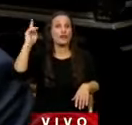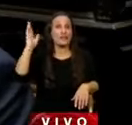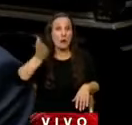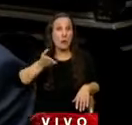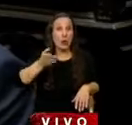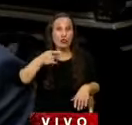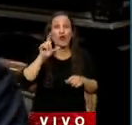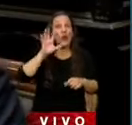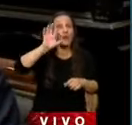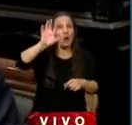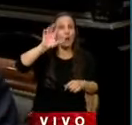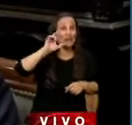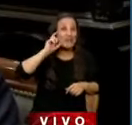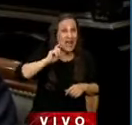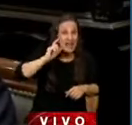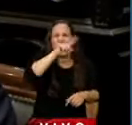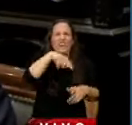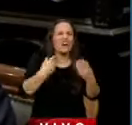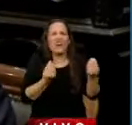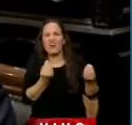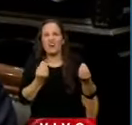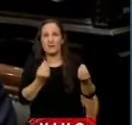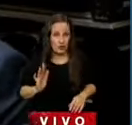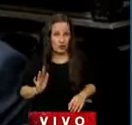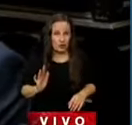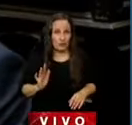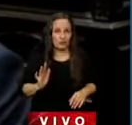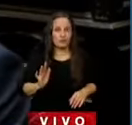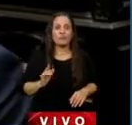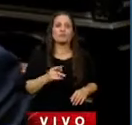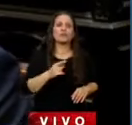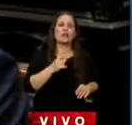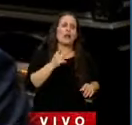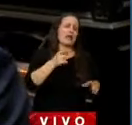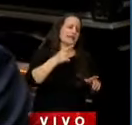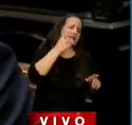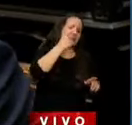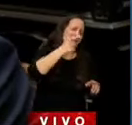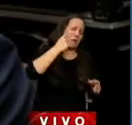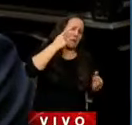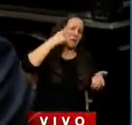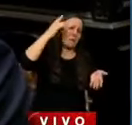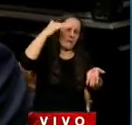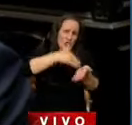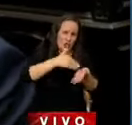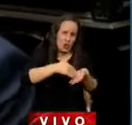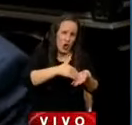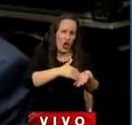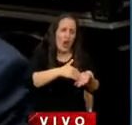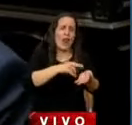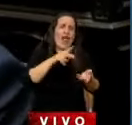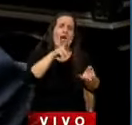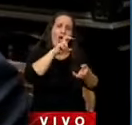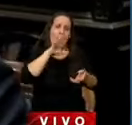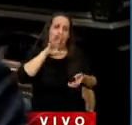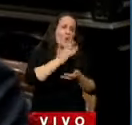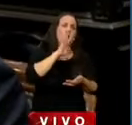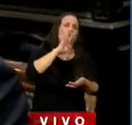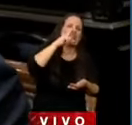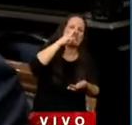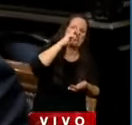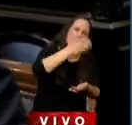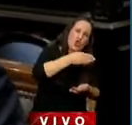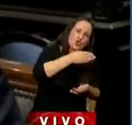93% de los recursos que llegan a La Rioja provienen de la nación. De esos cientos miles de millones que recibe la provincia, menos de la mitad